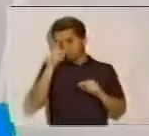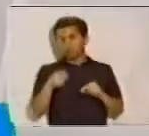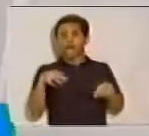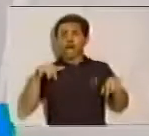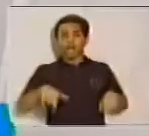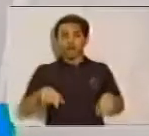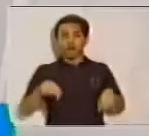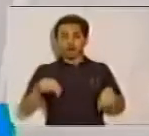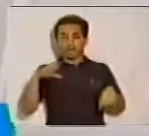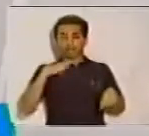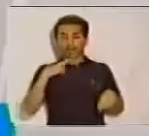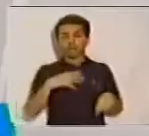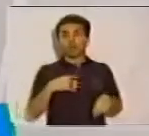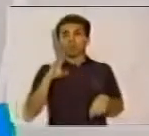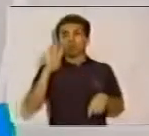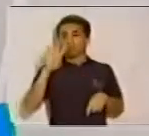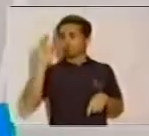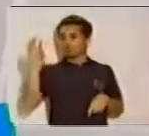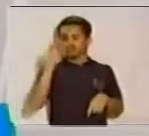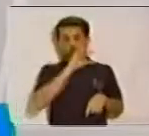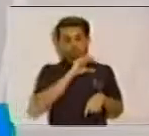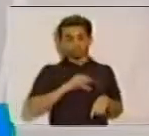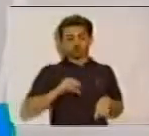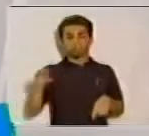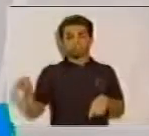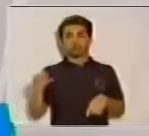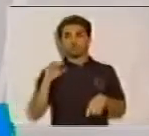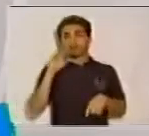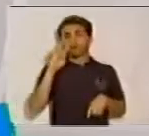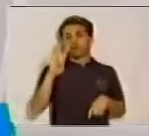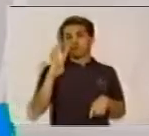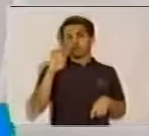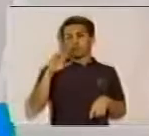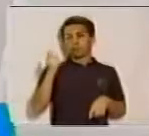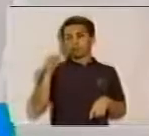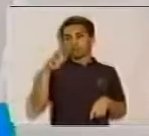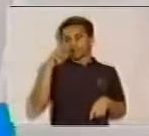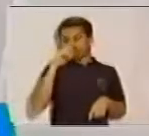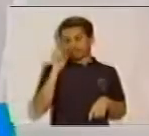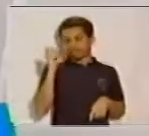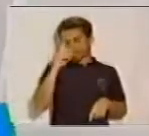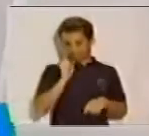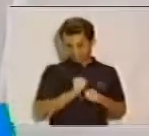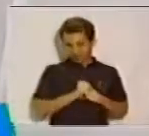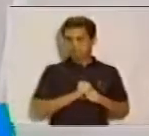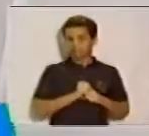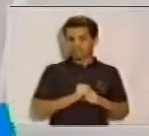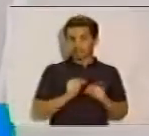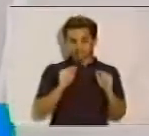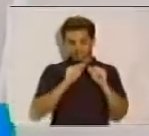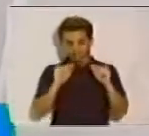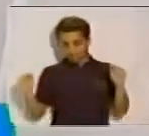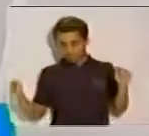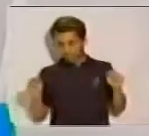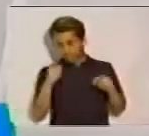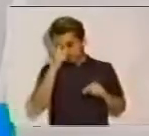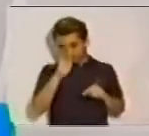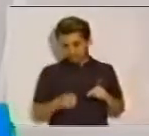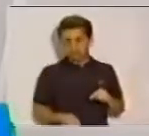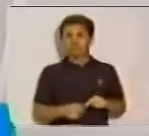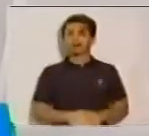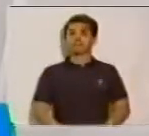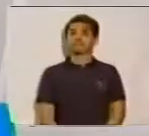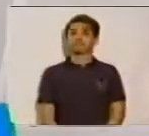partes iguales. También le podemos llamar cuadrantes. Segundo paso entonces. una línea horizontal y una